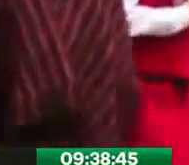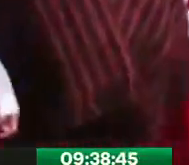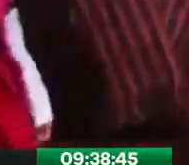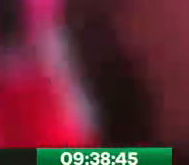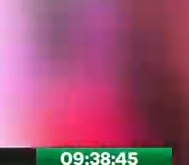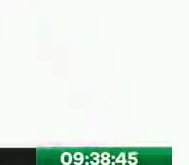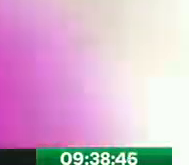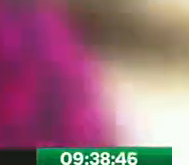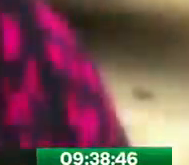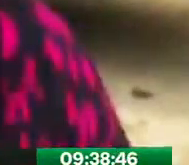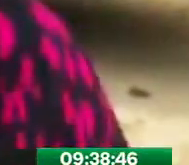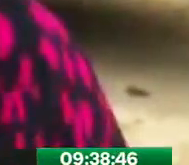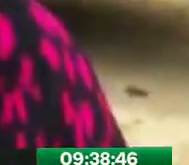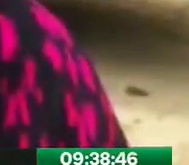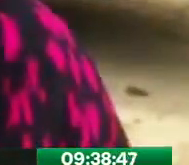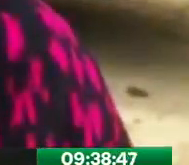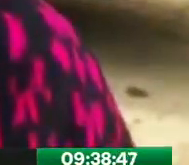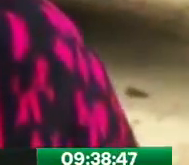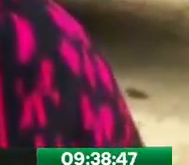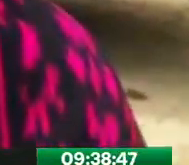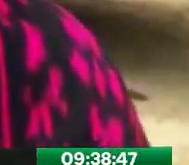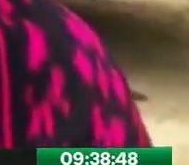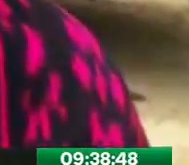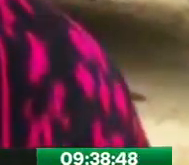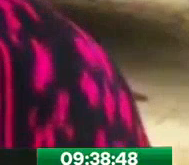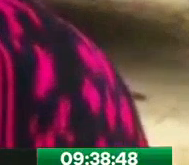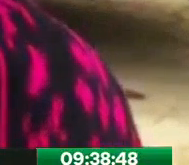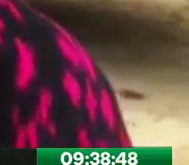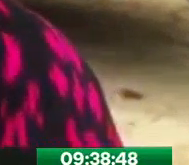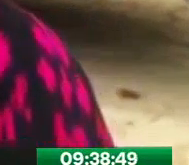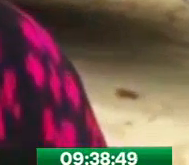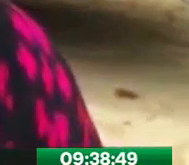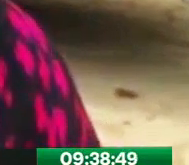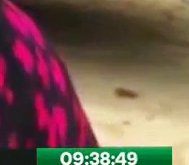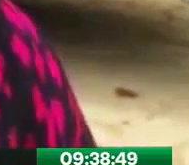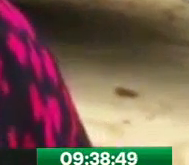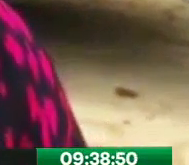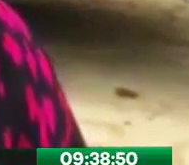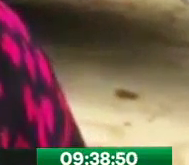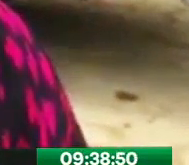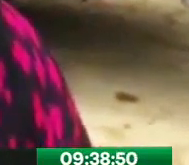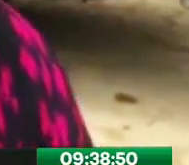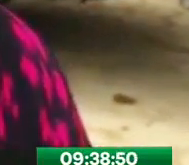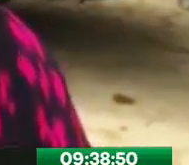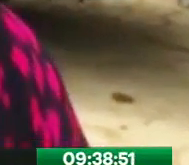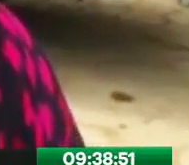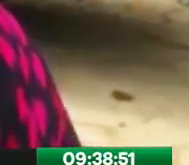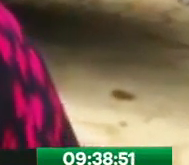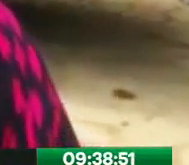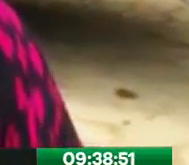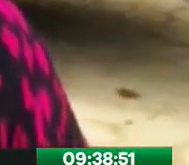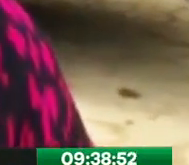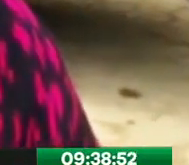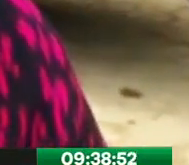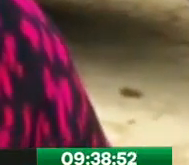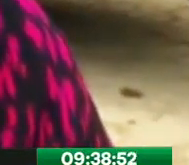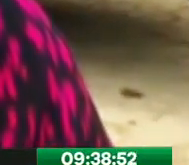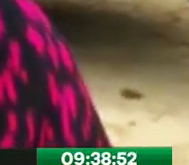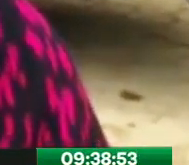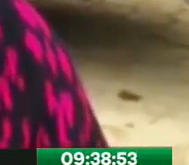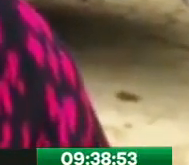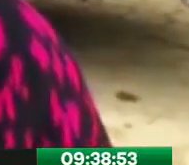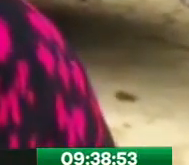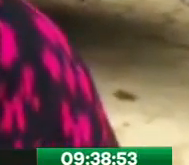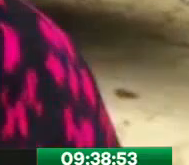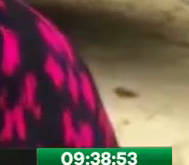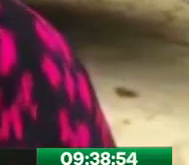gente y me da mucho gusto y con eso también motivar a la comunidad, a la niñez, a la juventud, para que